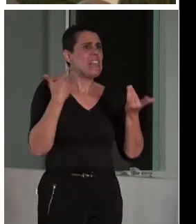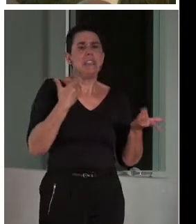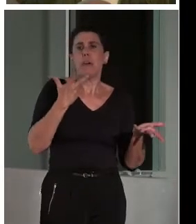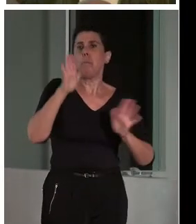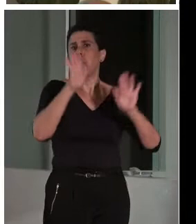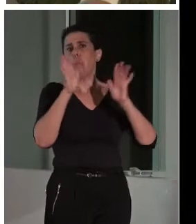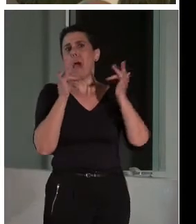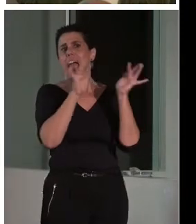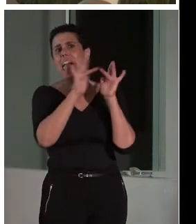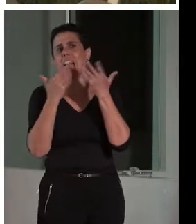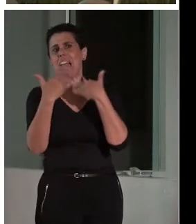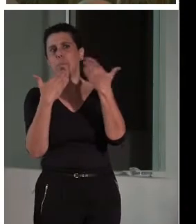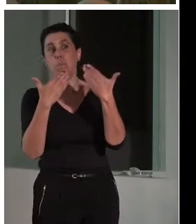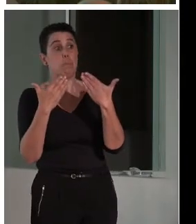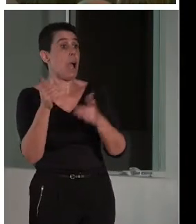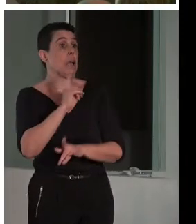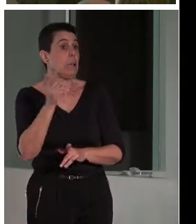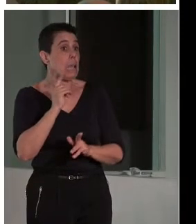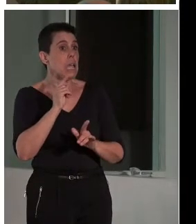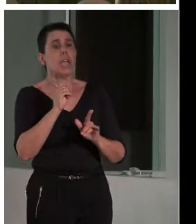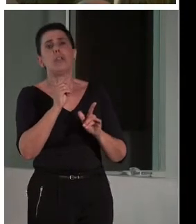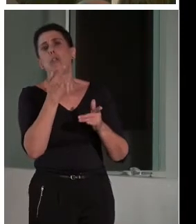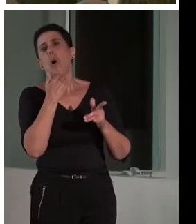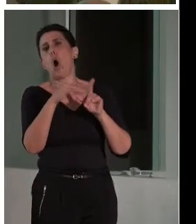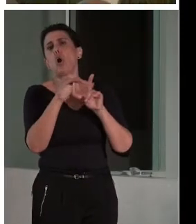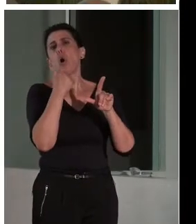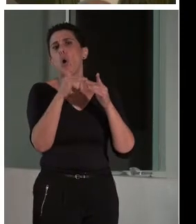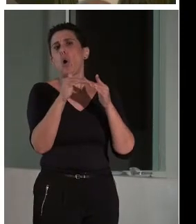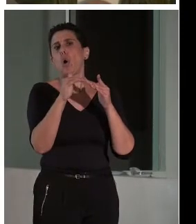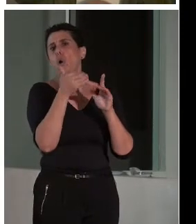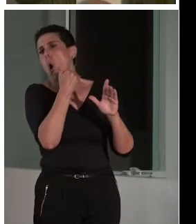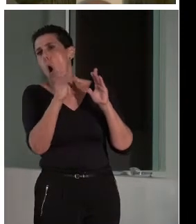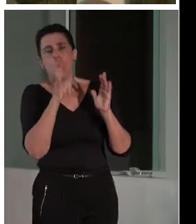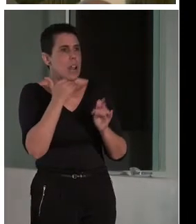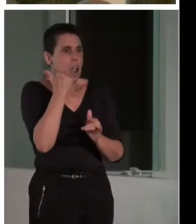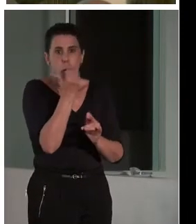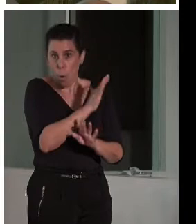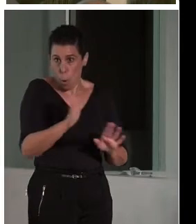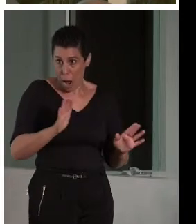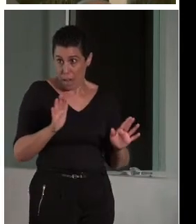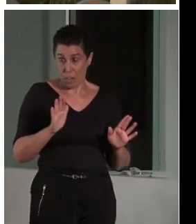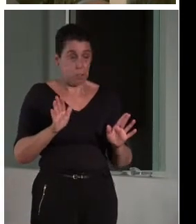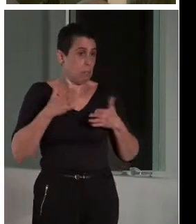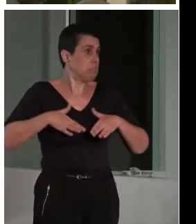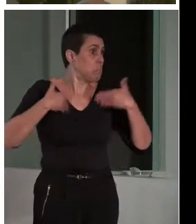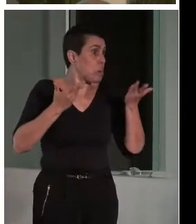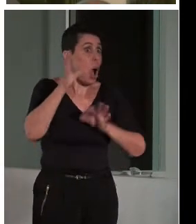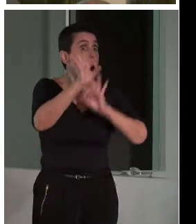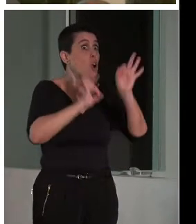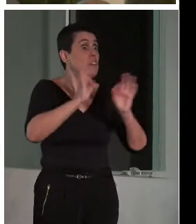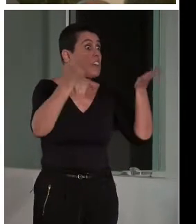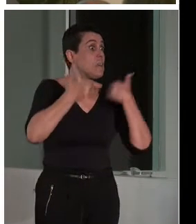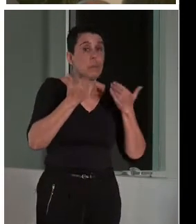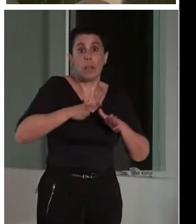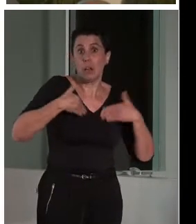todos tenéis correos de más o sea podemos como elisa como las organizadoras de prefieran yo os lo quería contar a todos